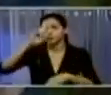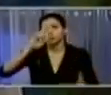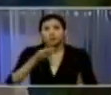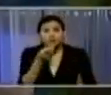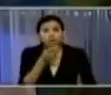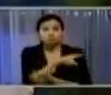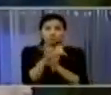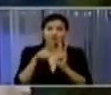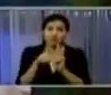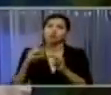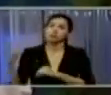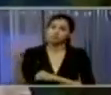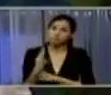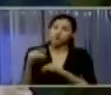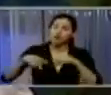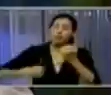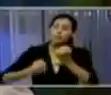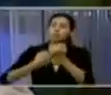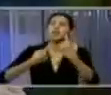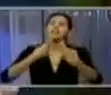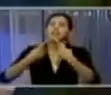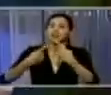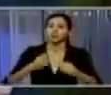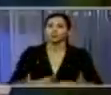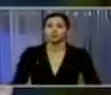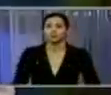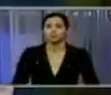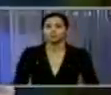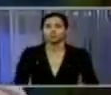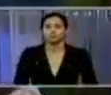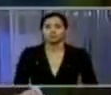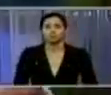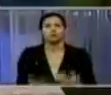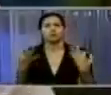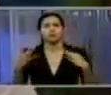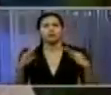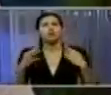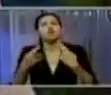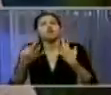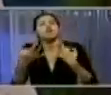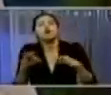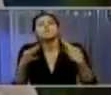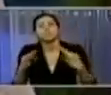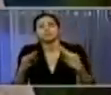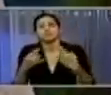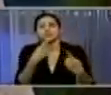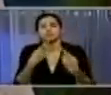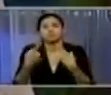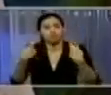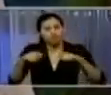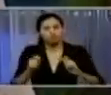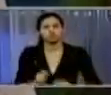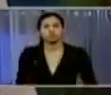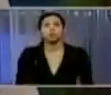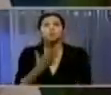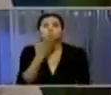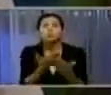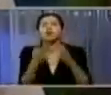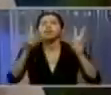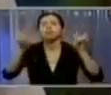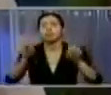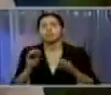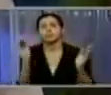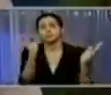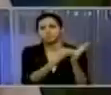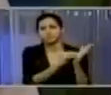pronto posible, y estabilicemos esos diálogos. Yo propuse el tema de la Comisión